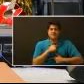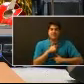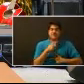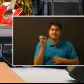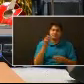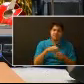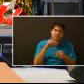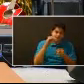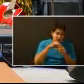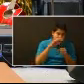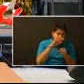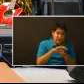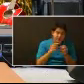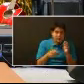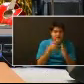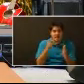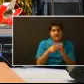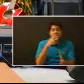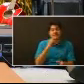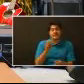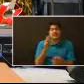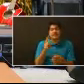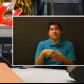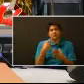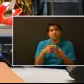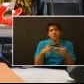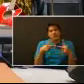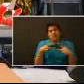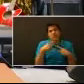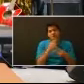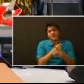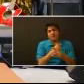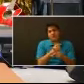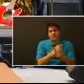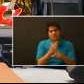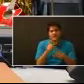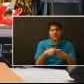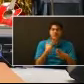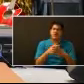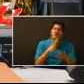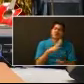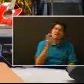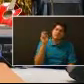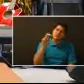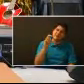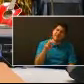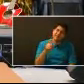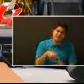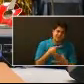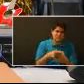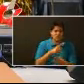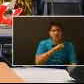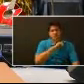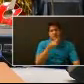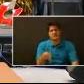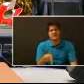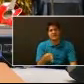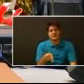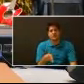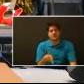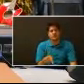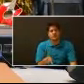secreto a veces es cuando hay problemas, cuando estamos en alguna necesidad, cuando estamos allá